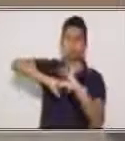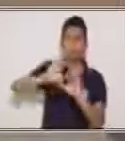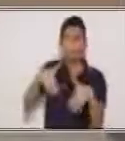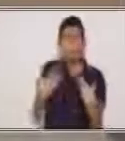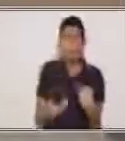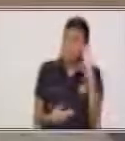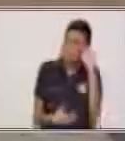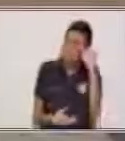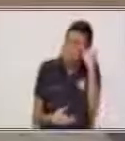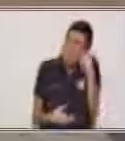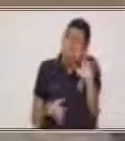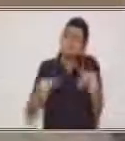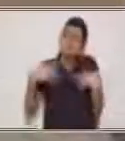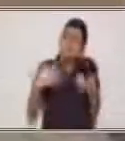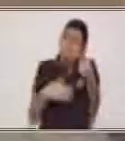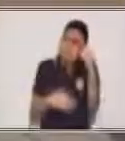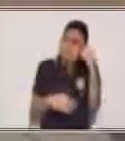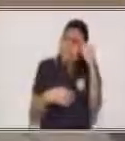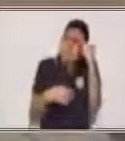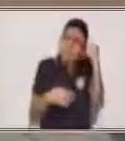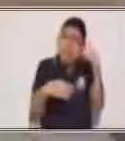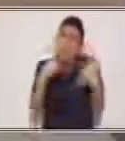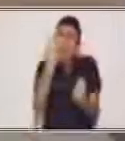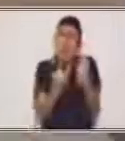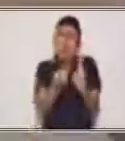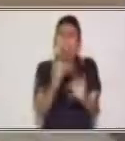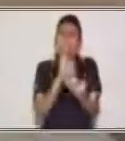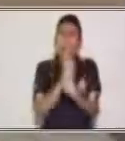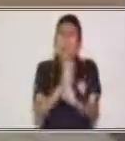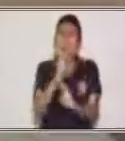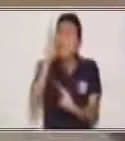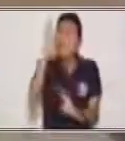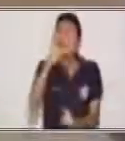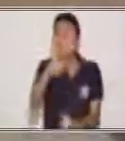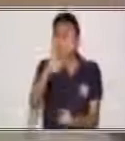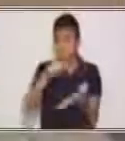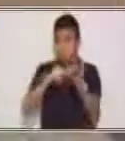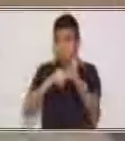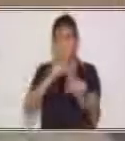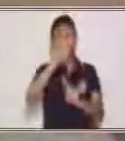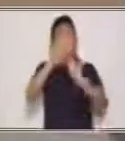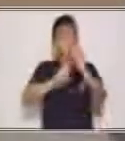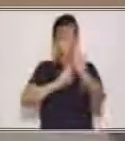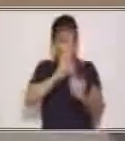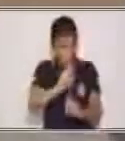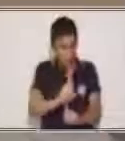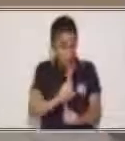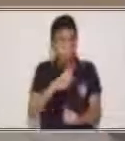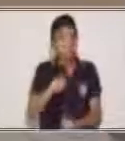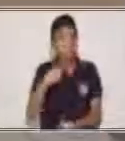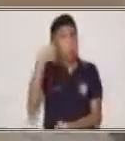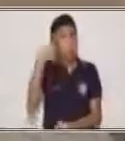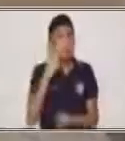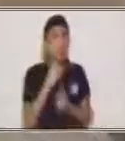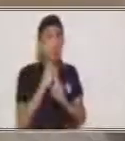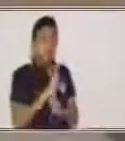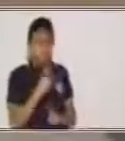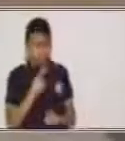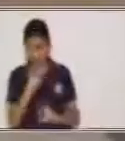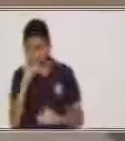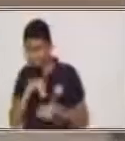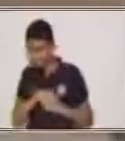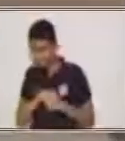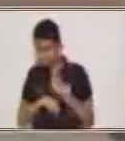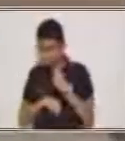qué en el vaso que contiene una vela encendida sube el agua? Eso va a ser mi pregunta. Y mi posible respuesta,